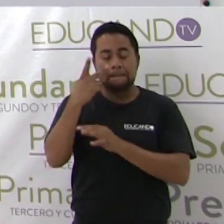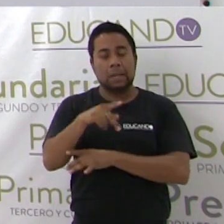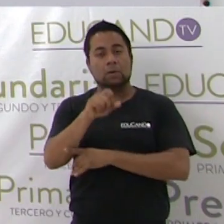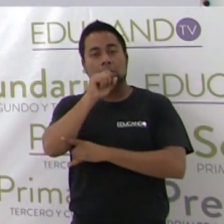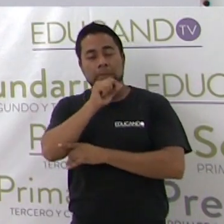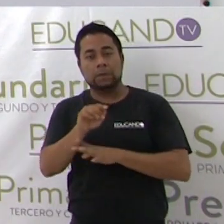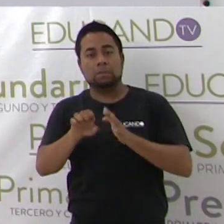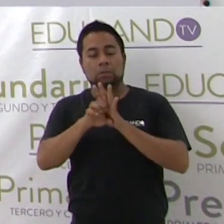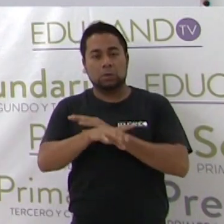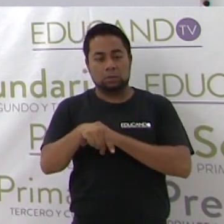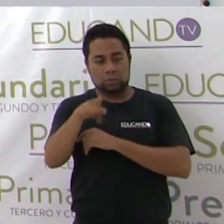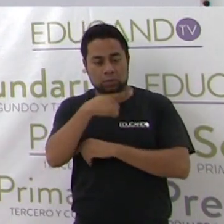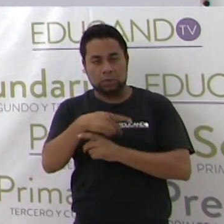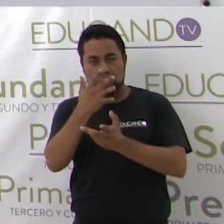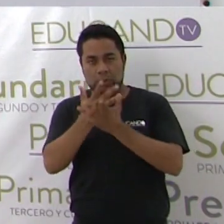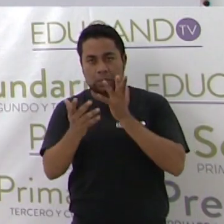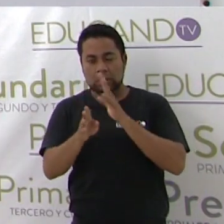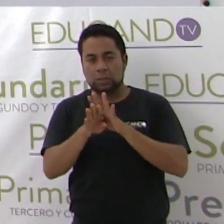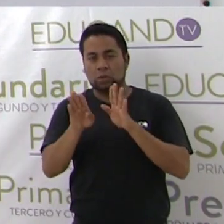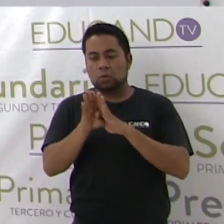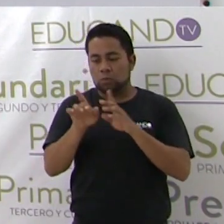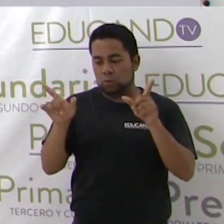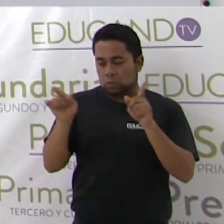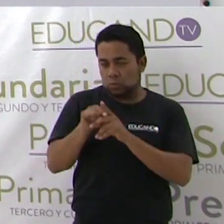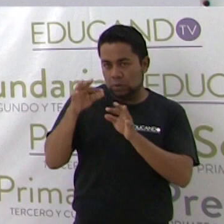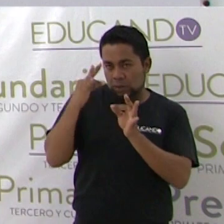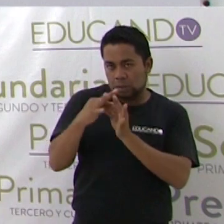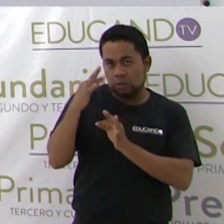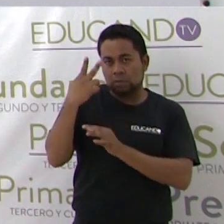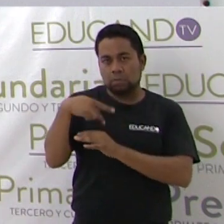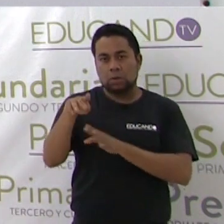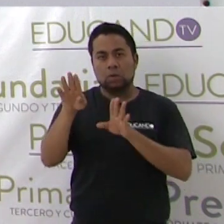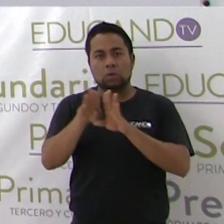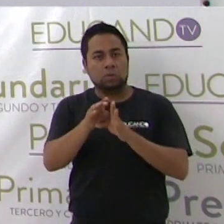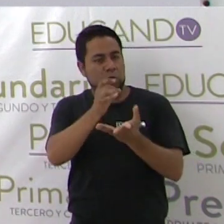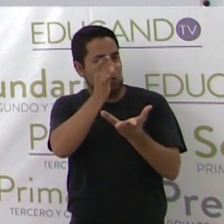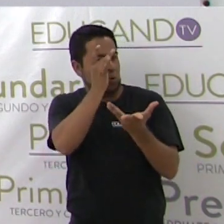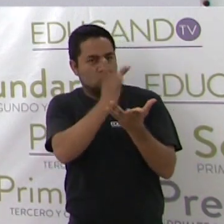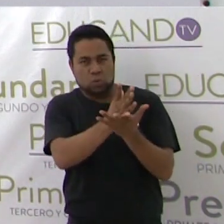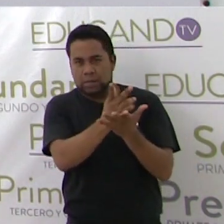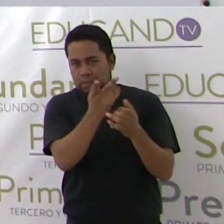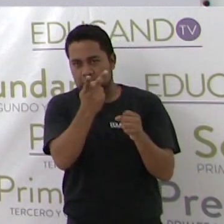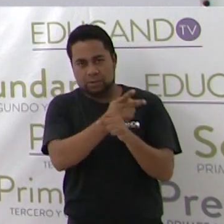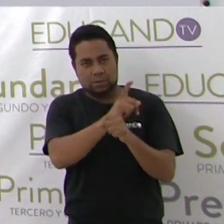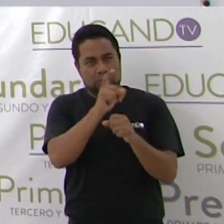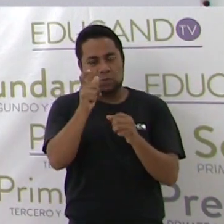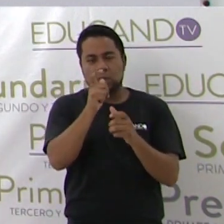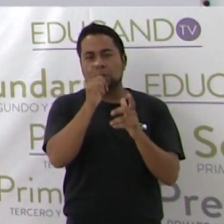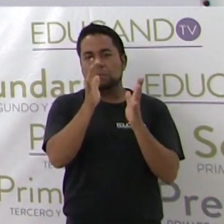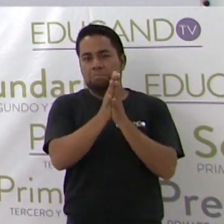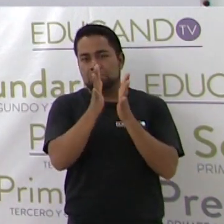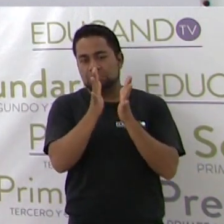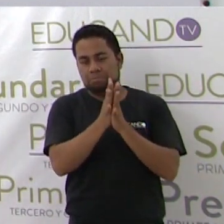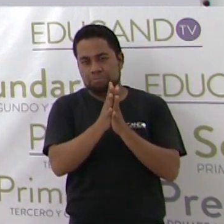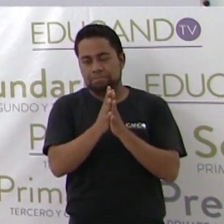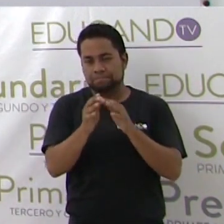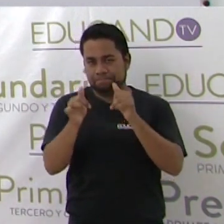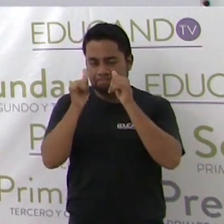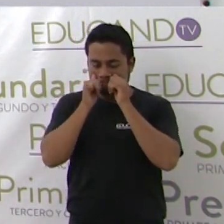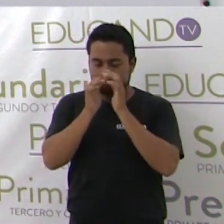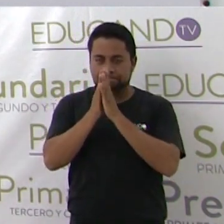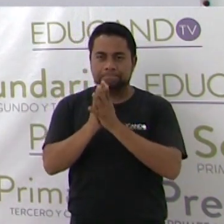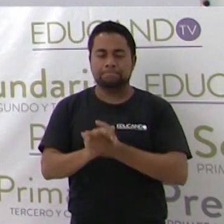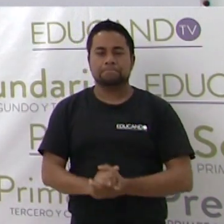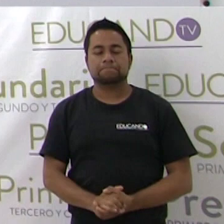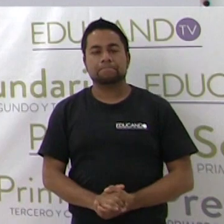también si es una acción concluida, pero fue solamente única al momento de realizarse. Mucha atención.